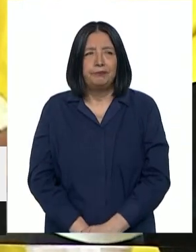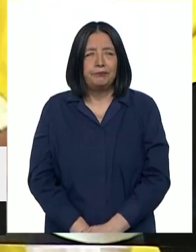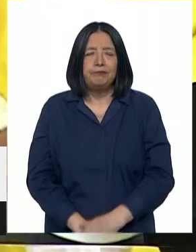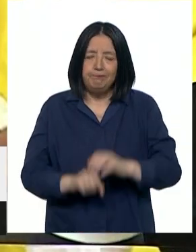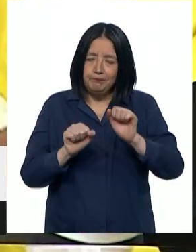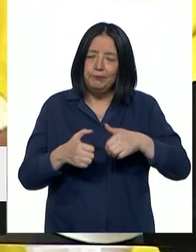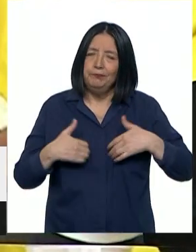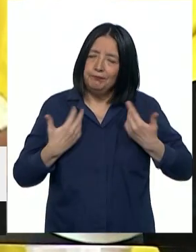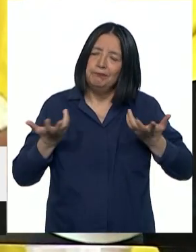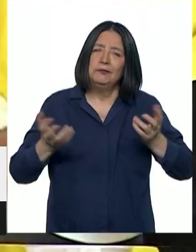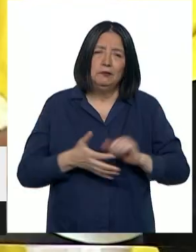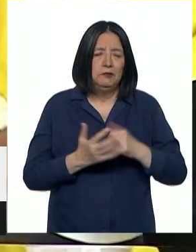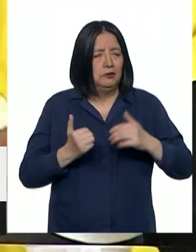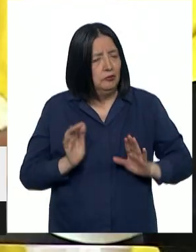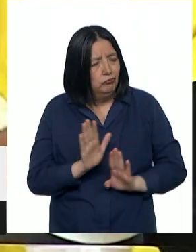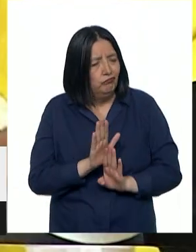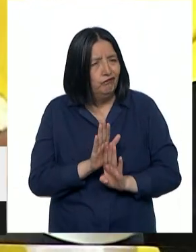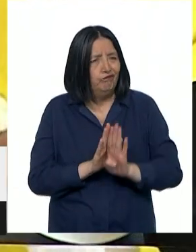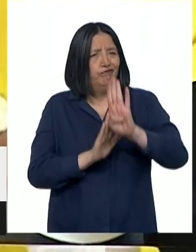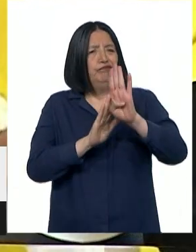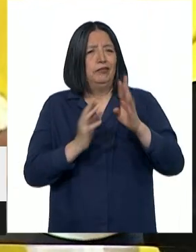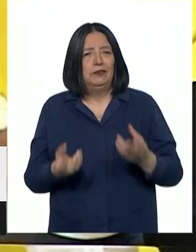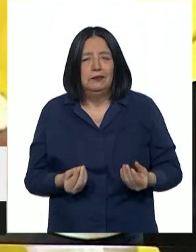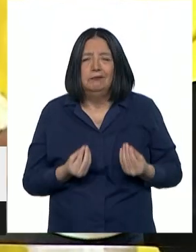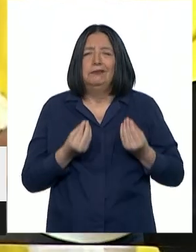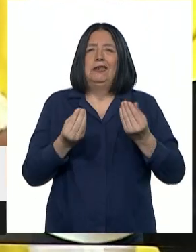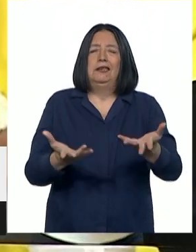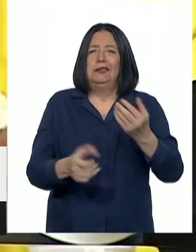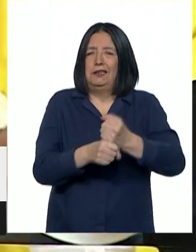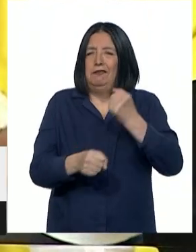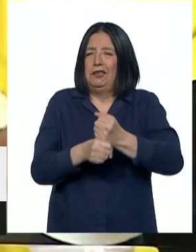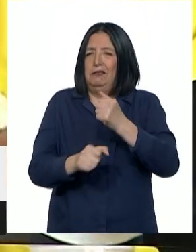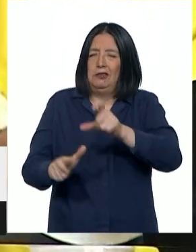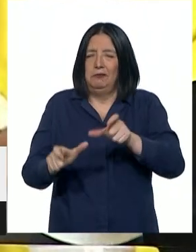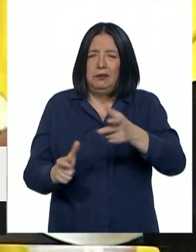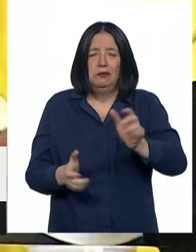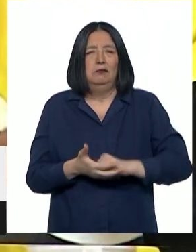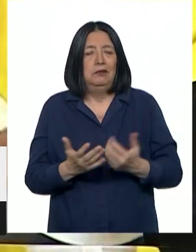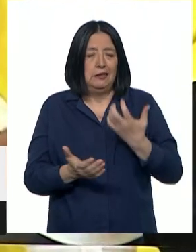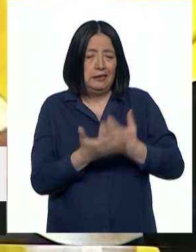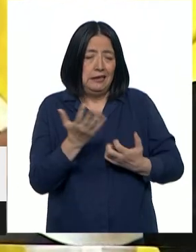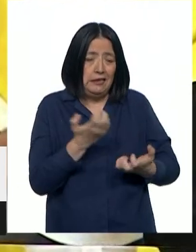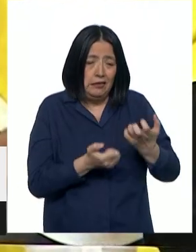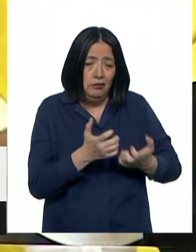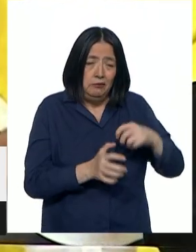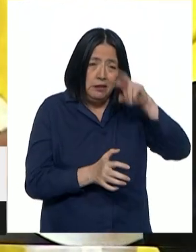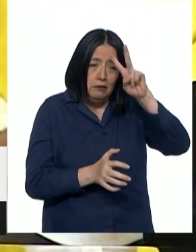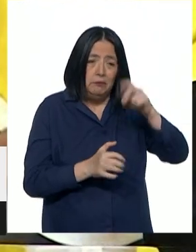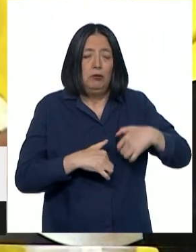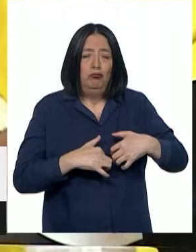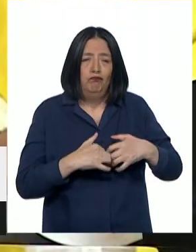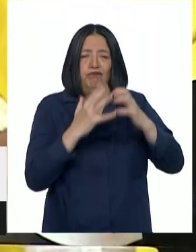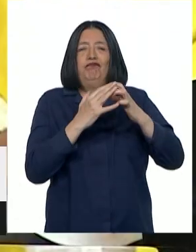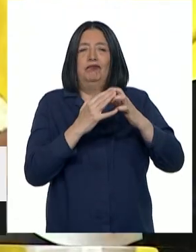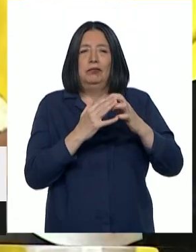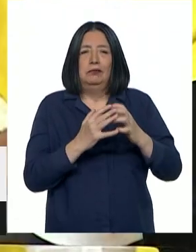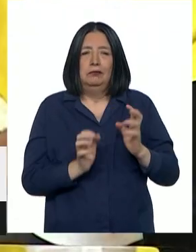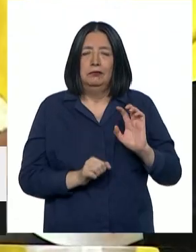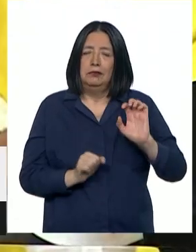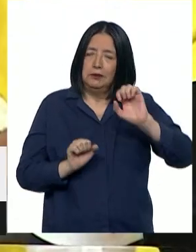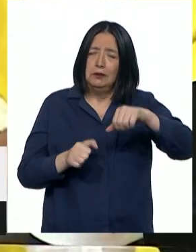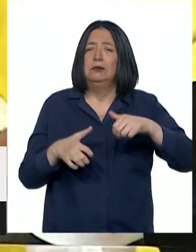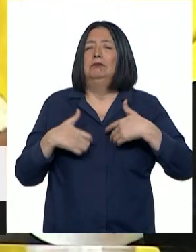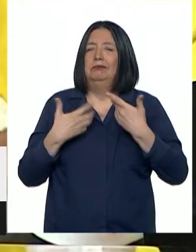para poder generar desarrollo, trabajo, que nuestra economía se reactive